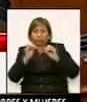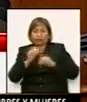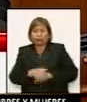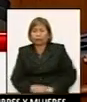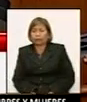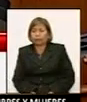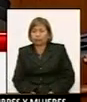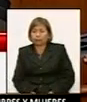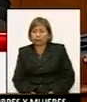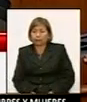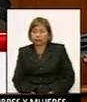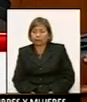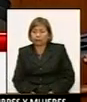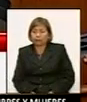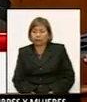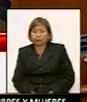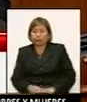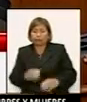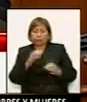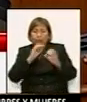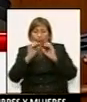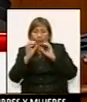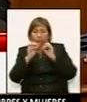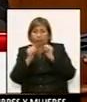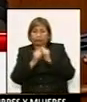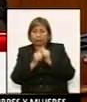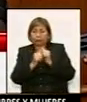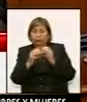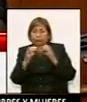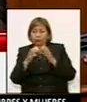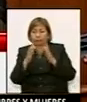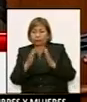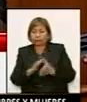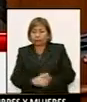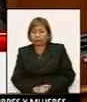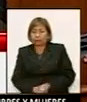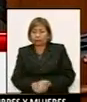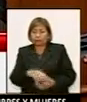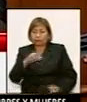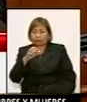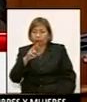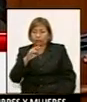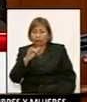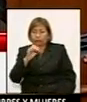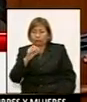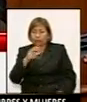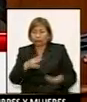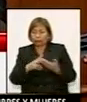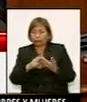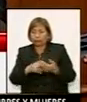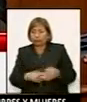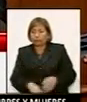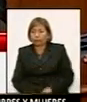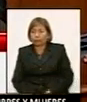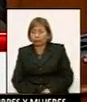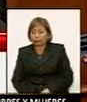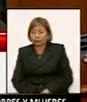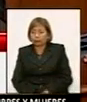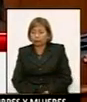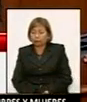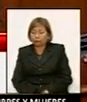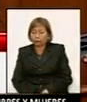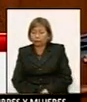Aprovecho, presidente, para comunicarle que el congresista Pariona me ha pedido una interrupción.